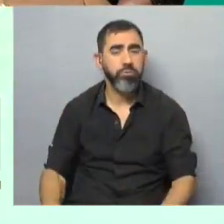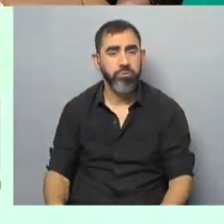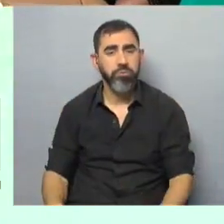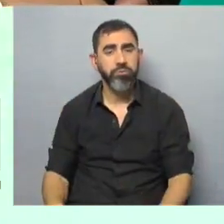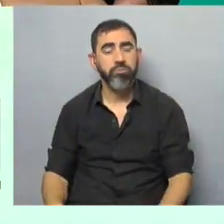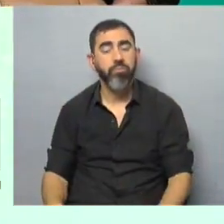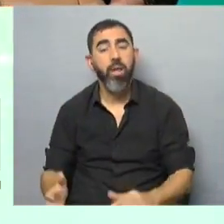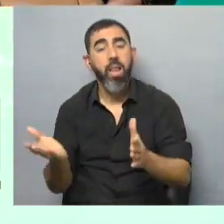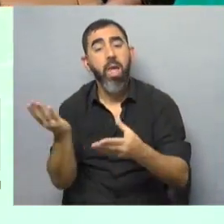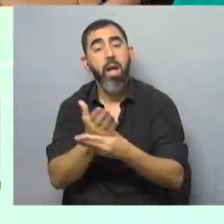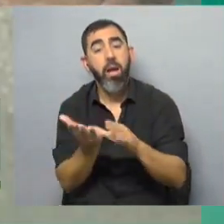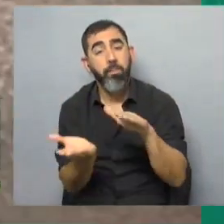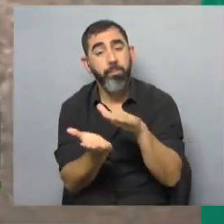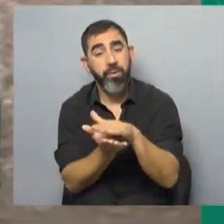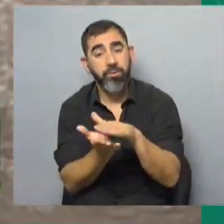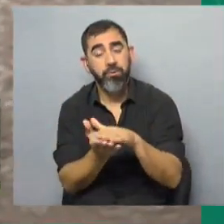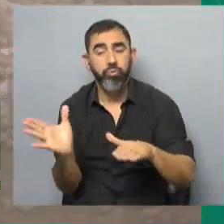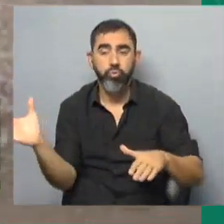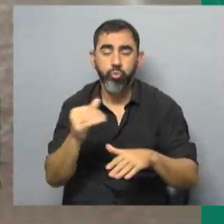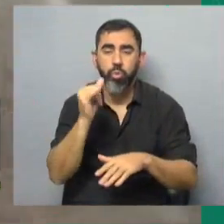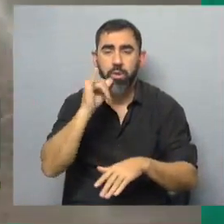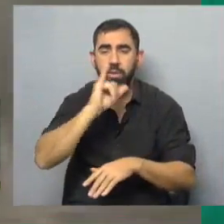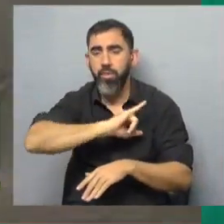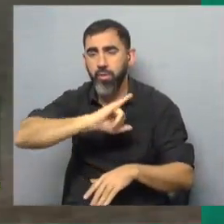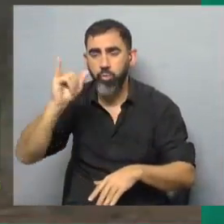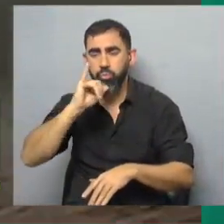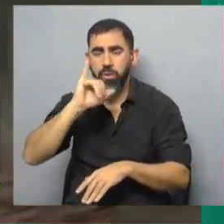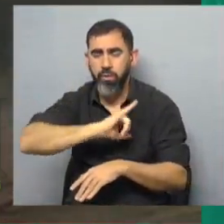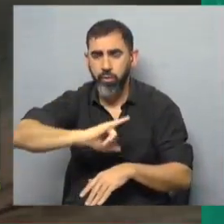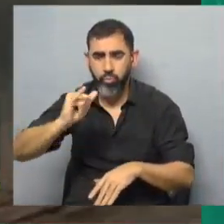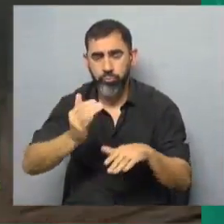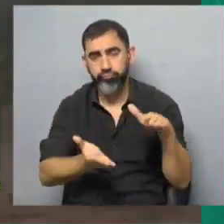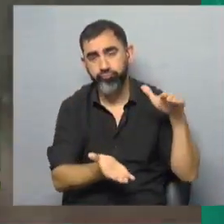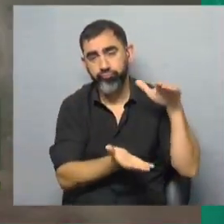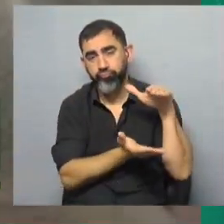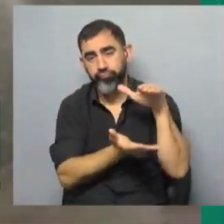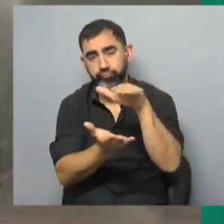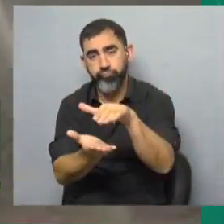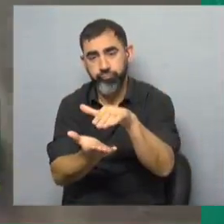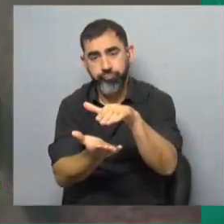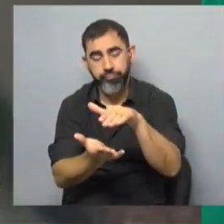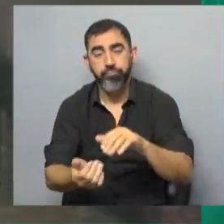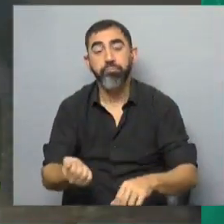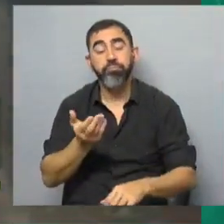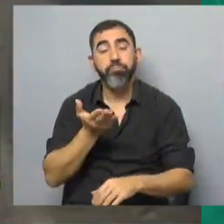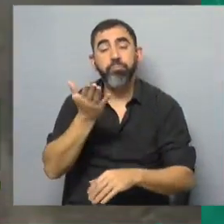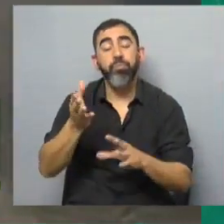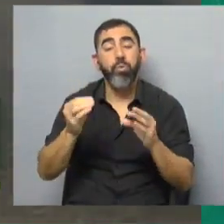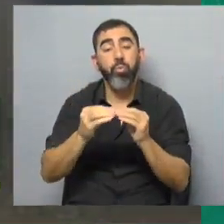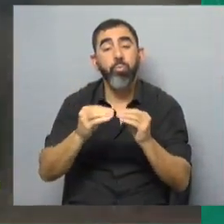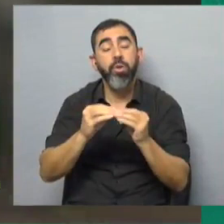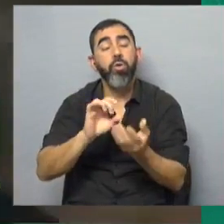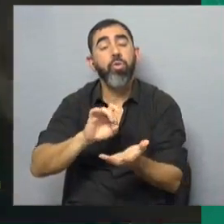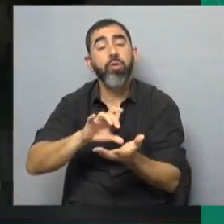la carpeta que le vamos a entregar están todas las denuncias que traemos en este momento, y pedir por los compañeros que están